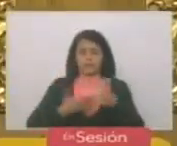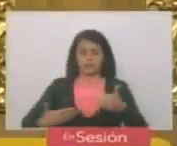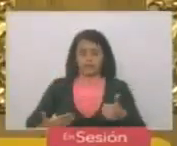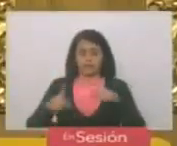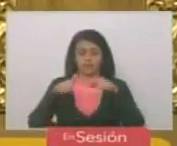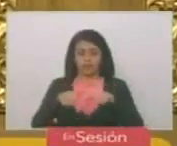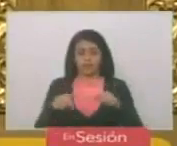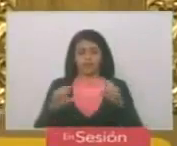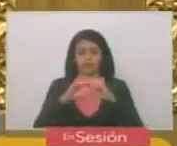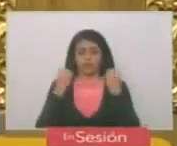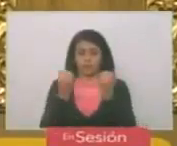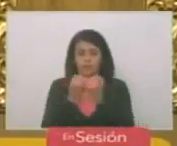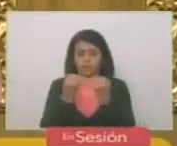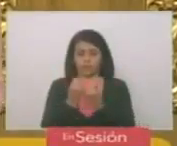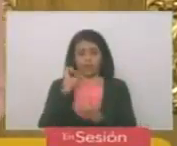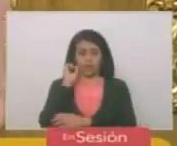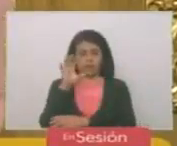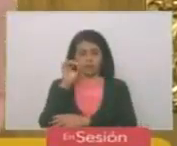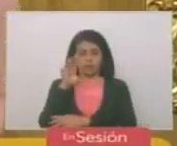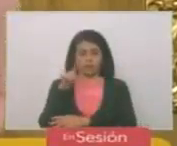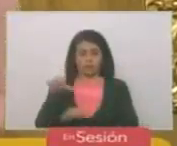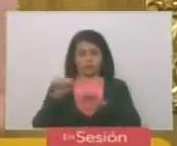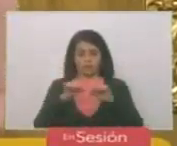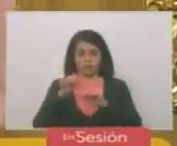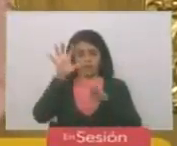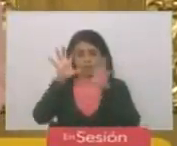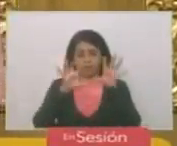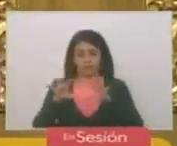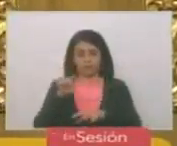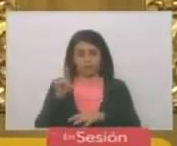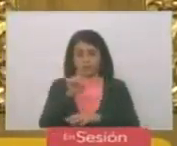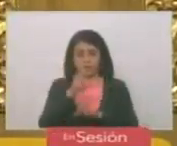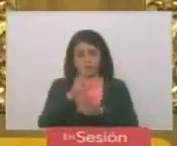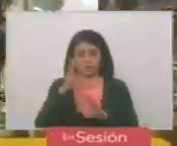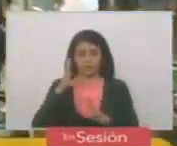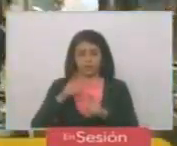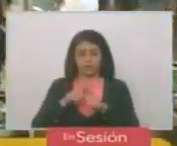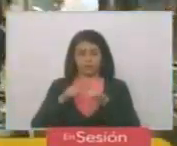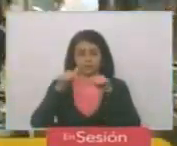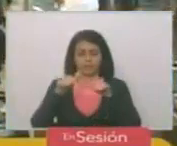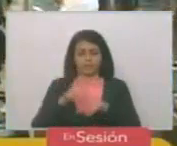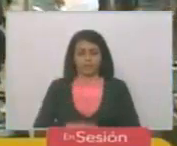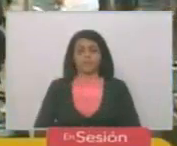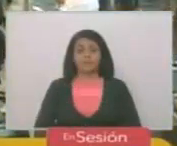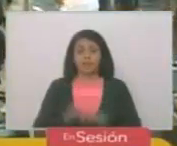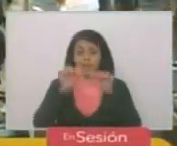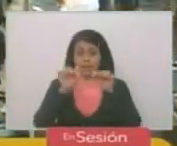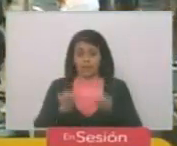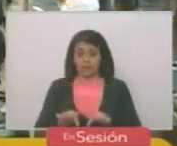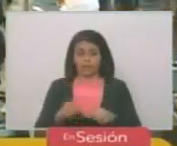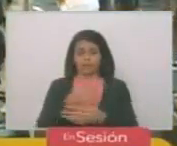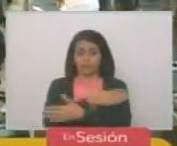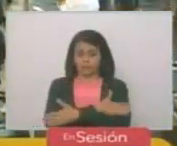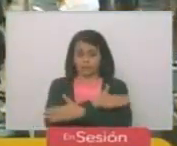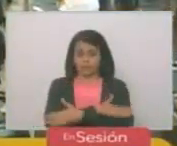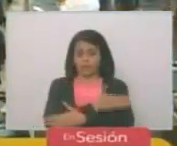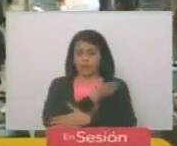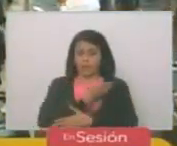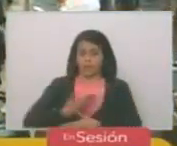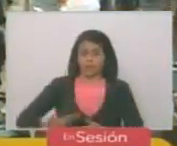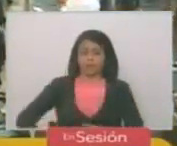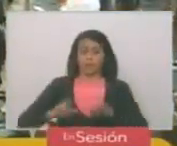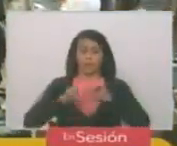de esta red parlamentaria del Movimiento de Países No Alineados. Y con esto, felicitar al presidente,